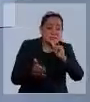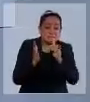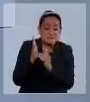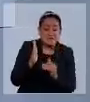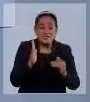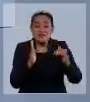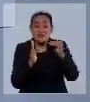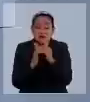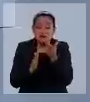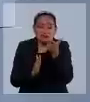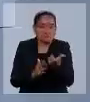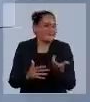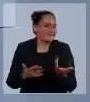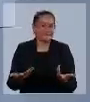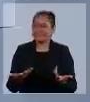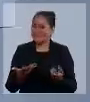esto.